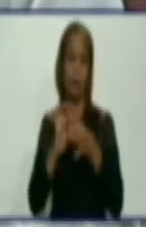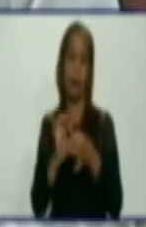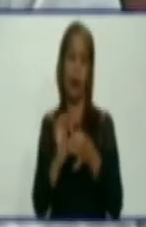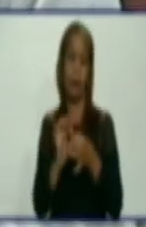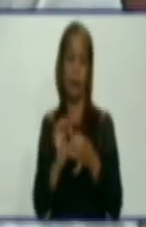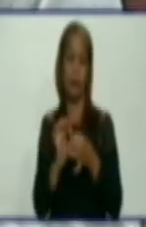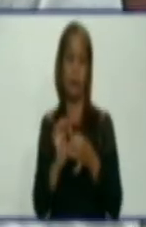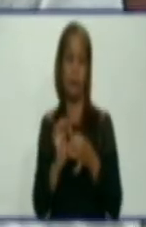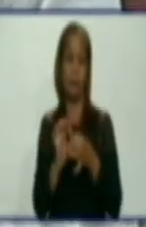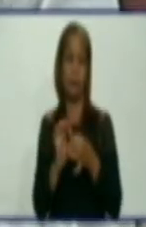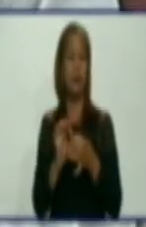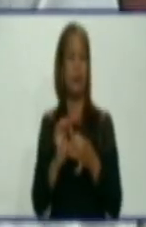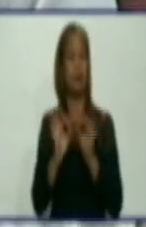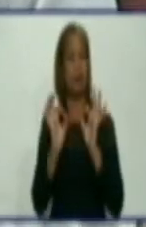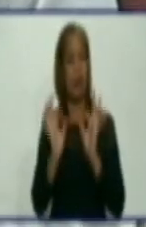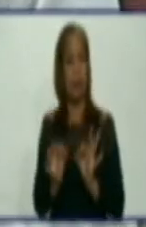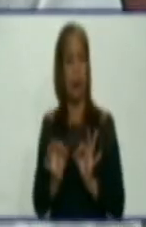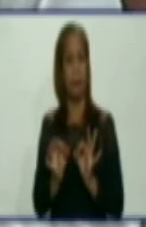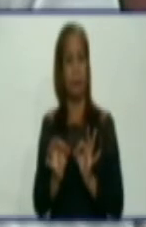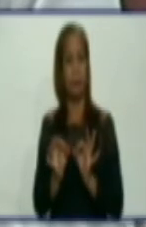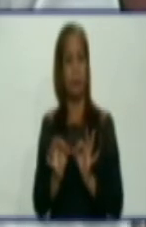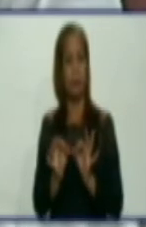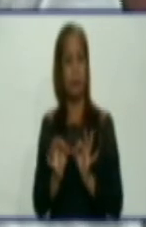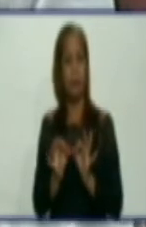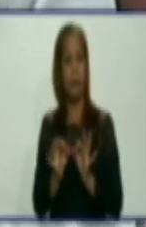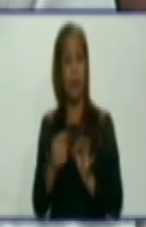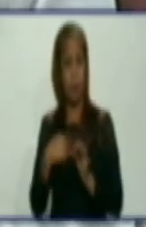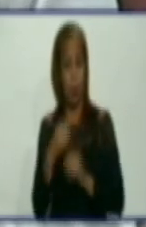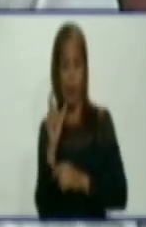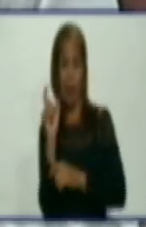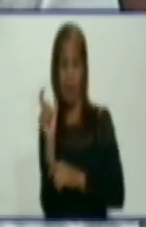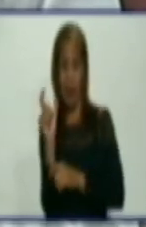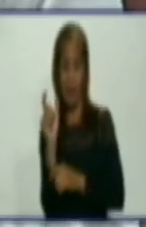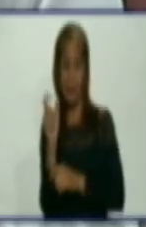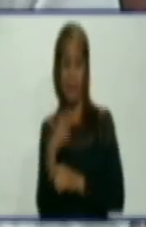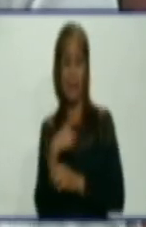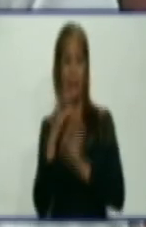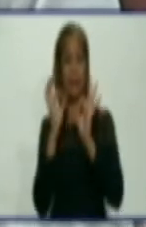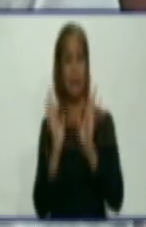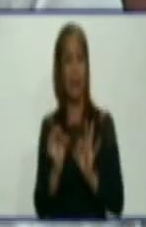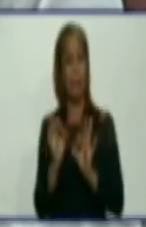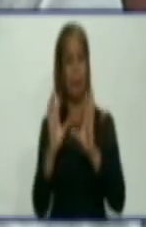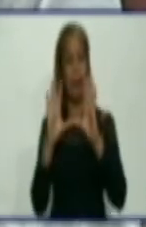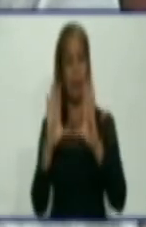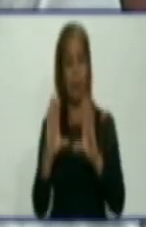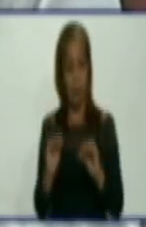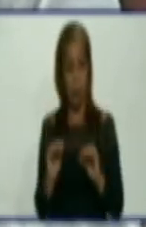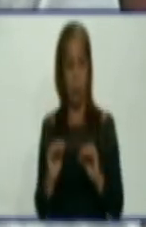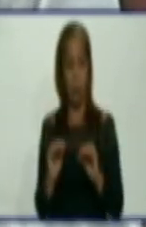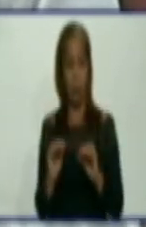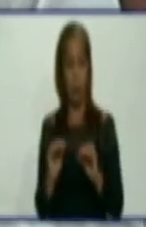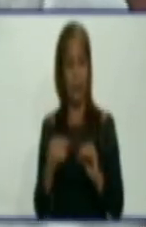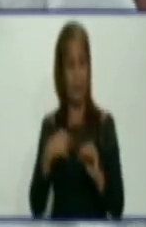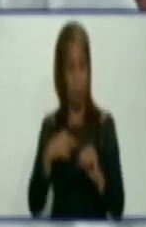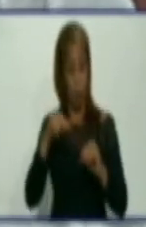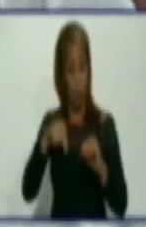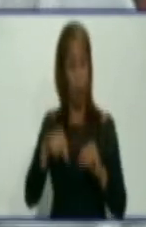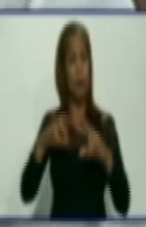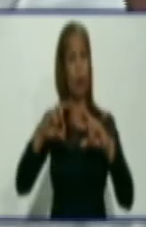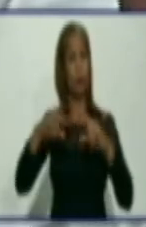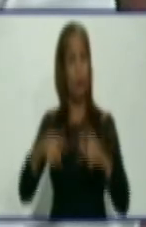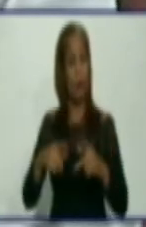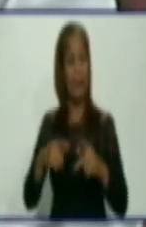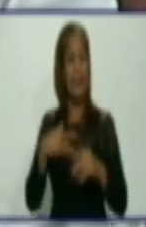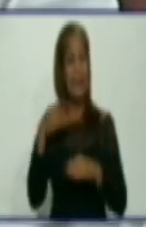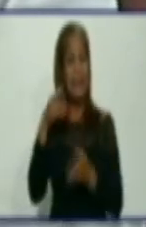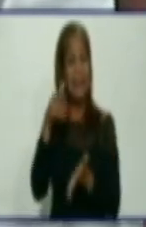dudas, sí. La frase que siempre uso, la dije los otros días cuando estuve acá y la repito ahora, llegar